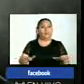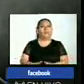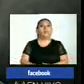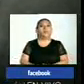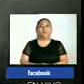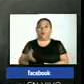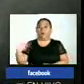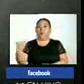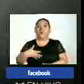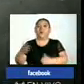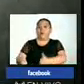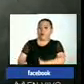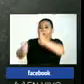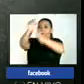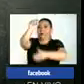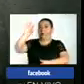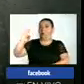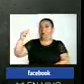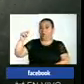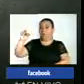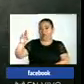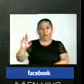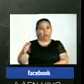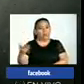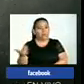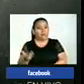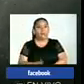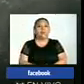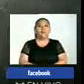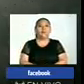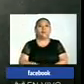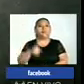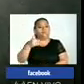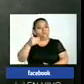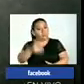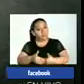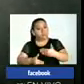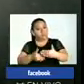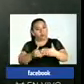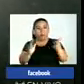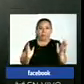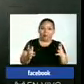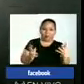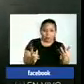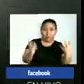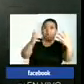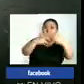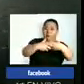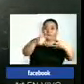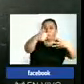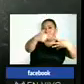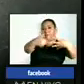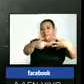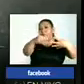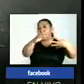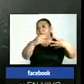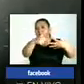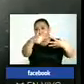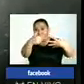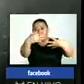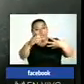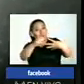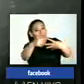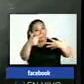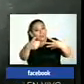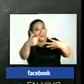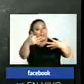como Fiscalía, pues nuestro deber es definitivamente darle cumplimiento a la Constitución y como tal, pues ya que